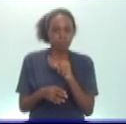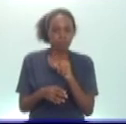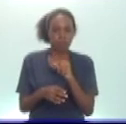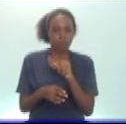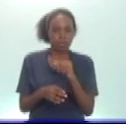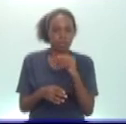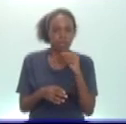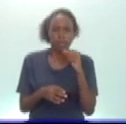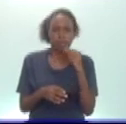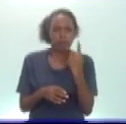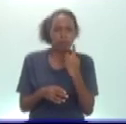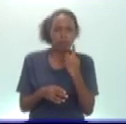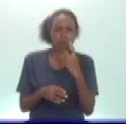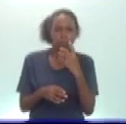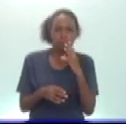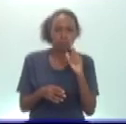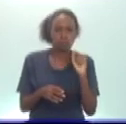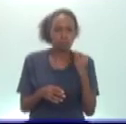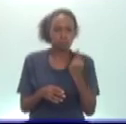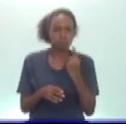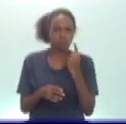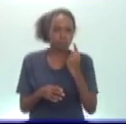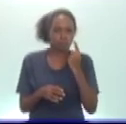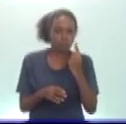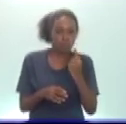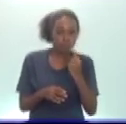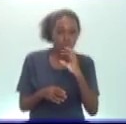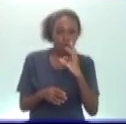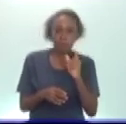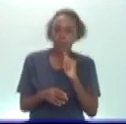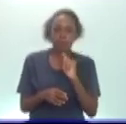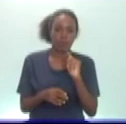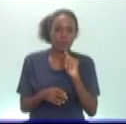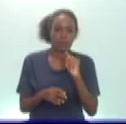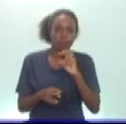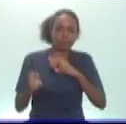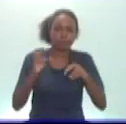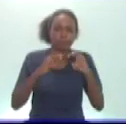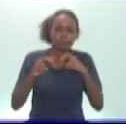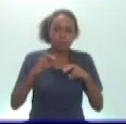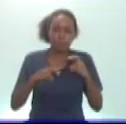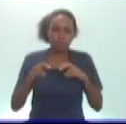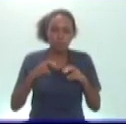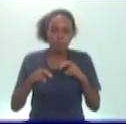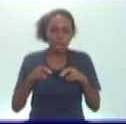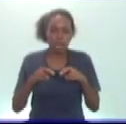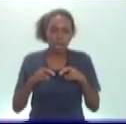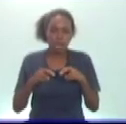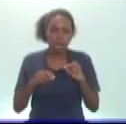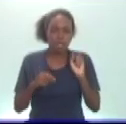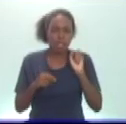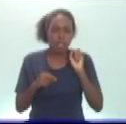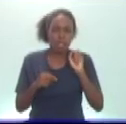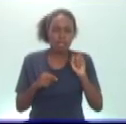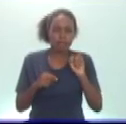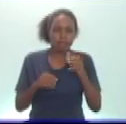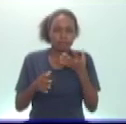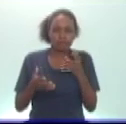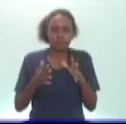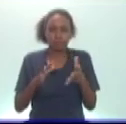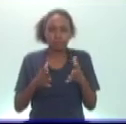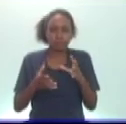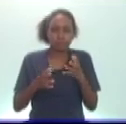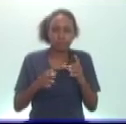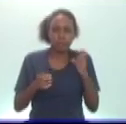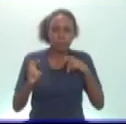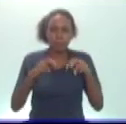un solo número que responda a esta condición. Ustedes tienen que ir tanteando. Esto es un problema algo de tanteo. En este